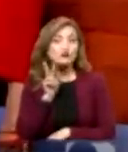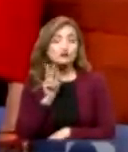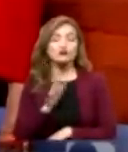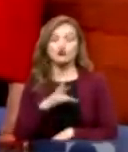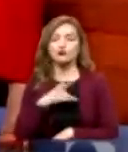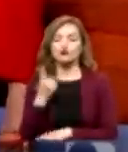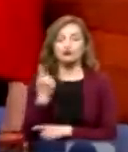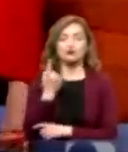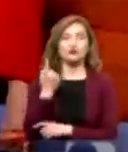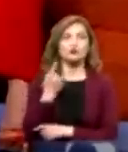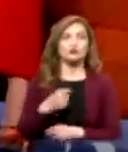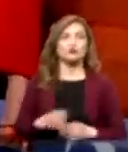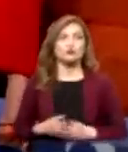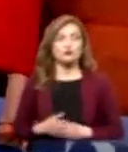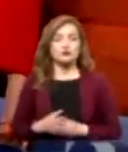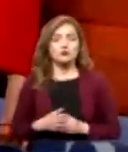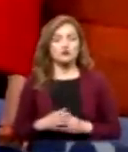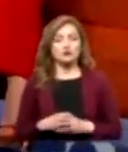sientan solas, justamente,